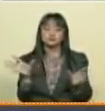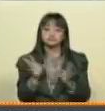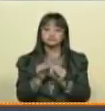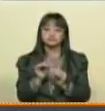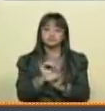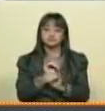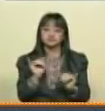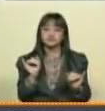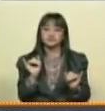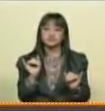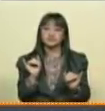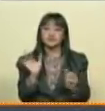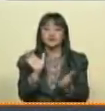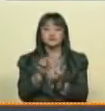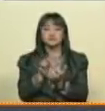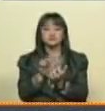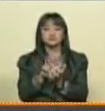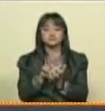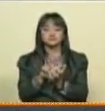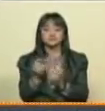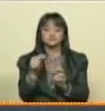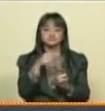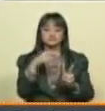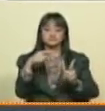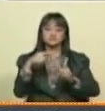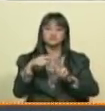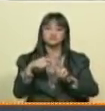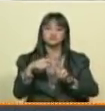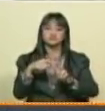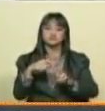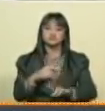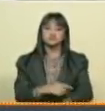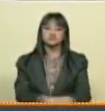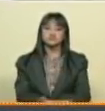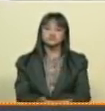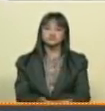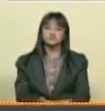desde el estado Nueva Esparta, nosotros vamos a retornar nuevamente el pase a los estudios. Adelante.